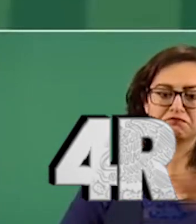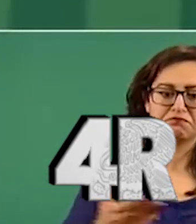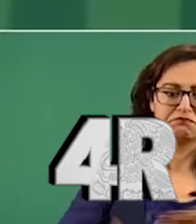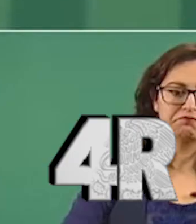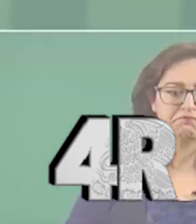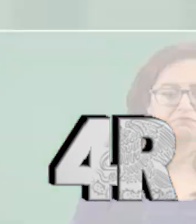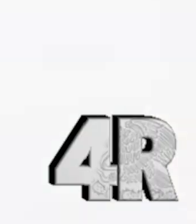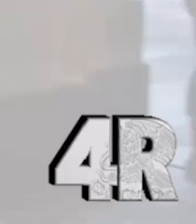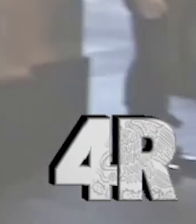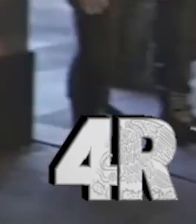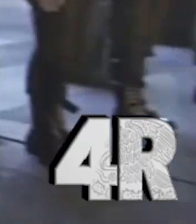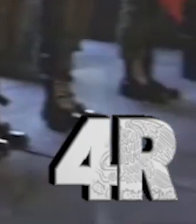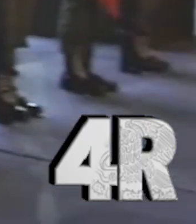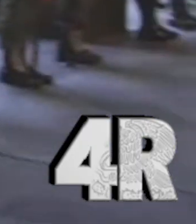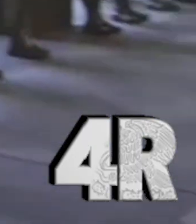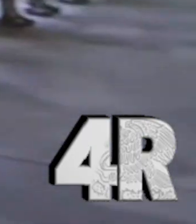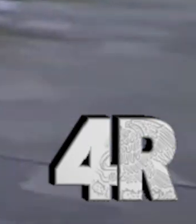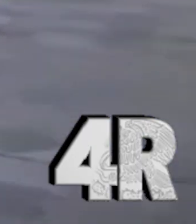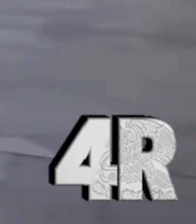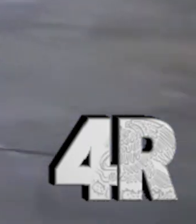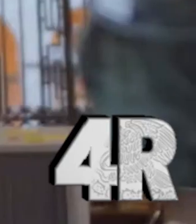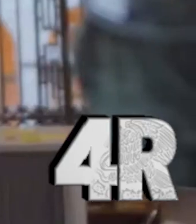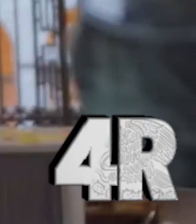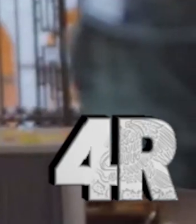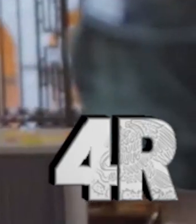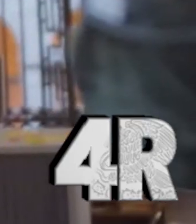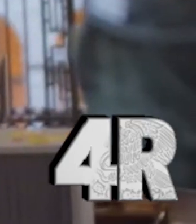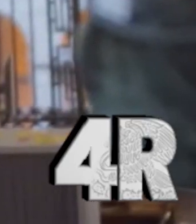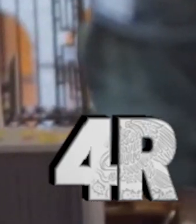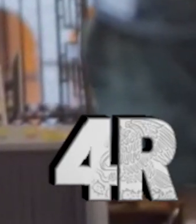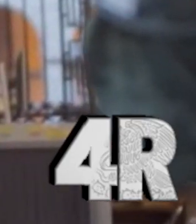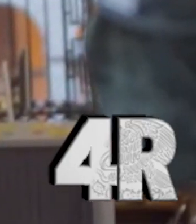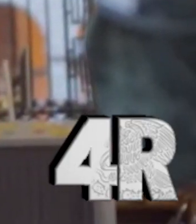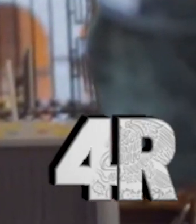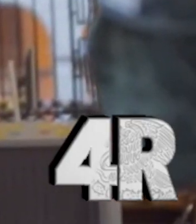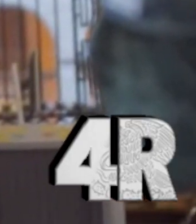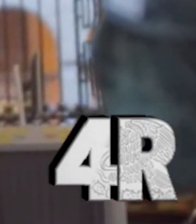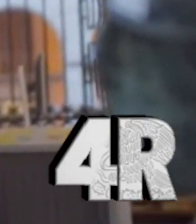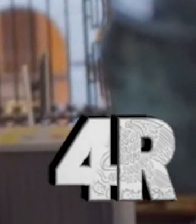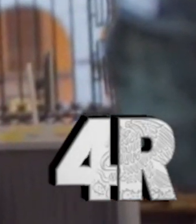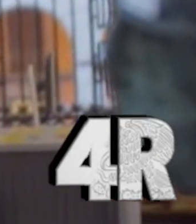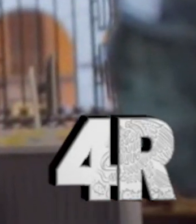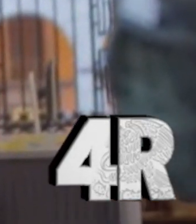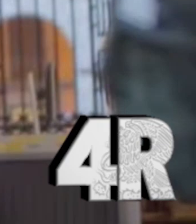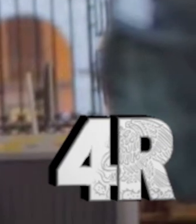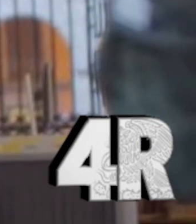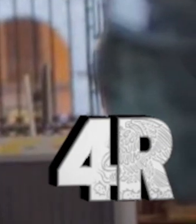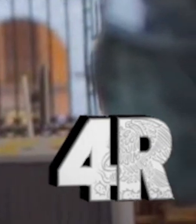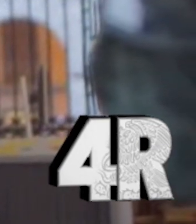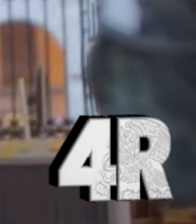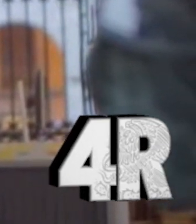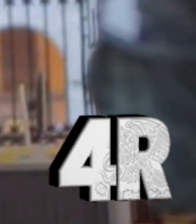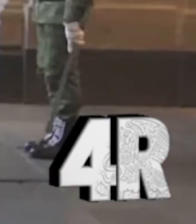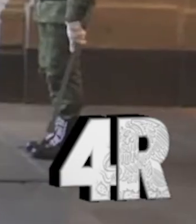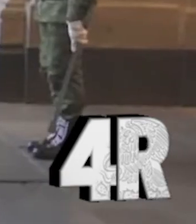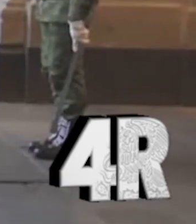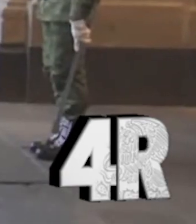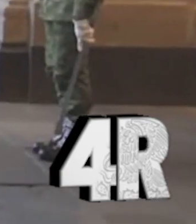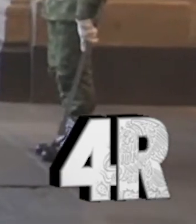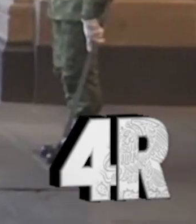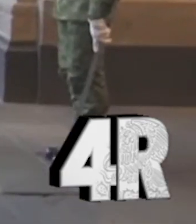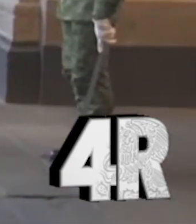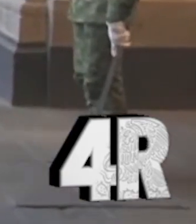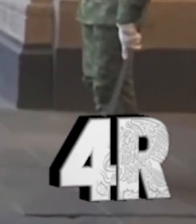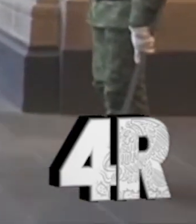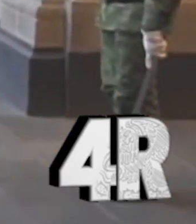y con felicidad. Y pues sí, ciudadanos, esto es verdaderamente importante. El presidente de la nación, como ya